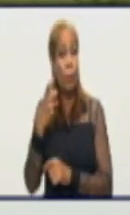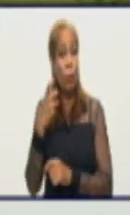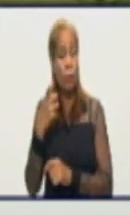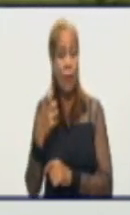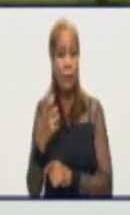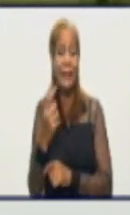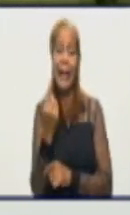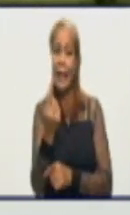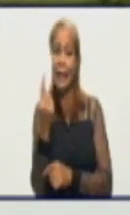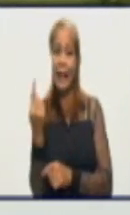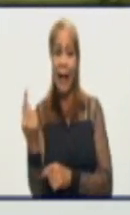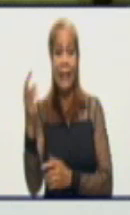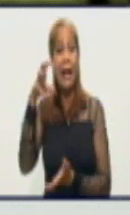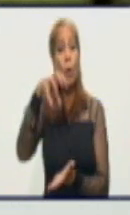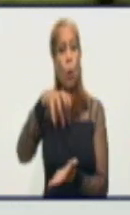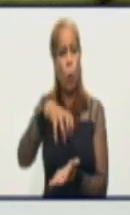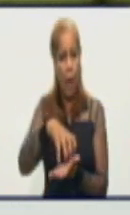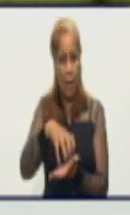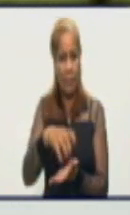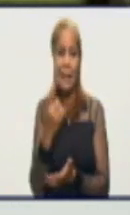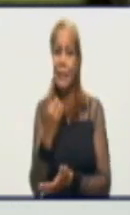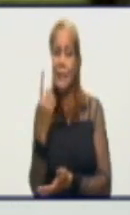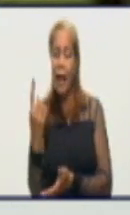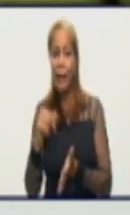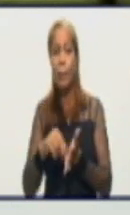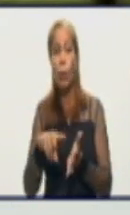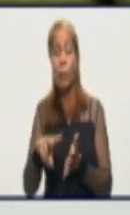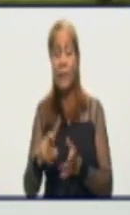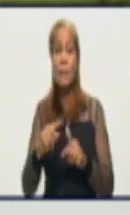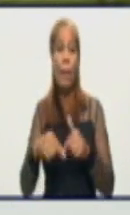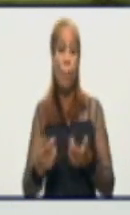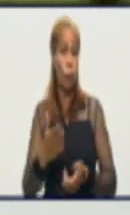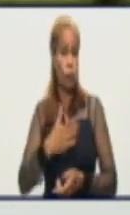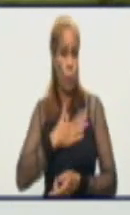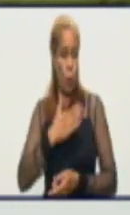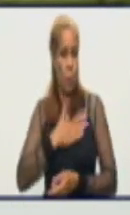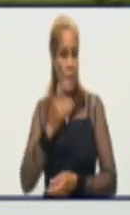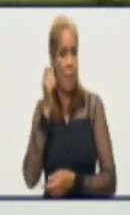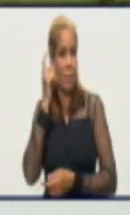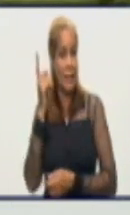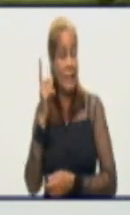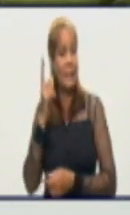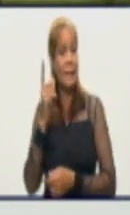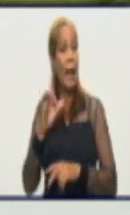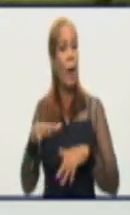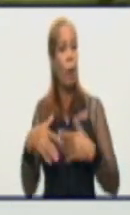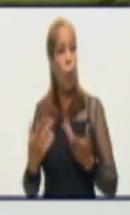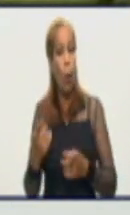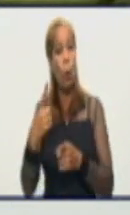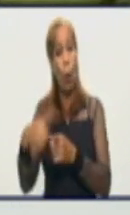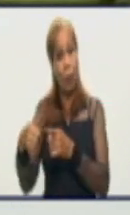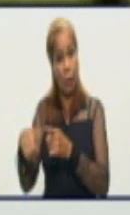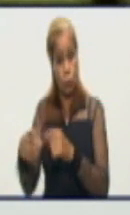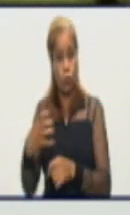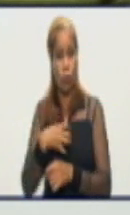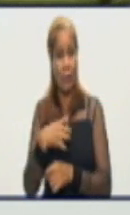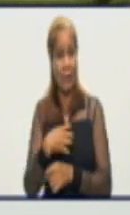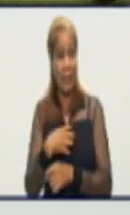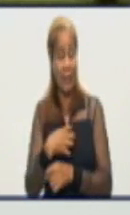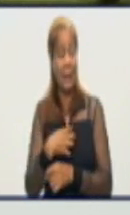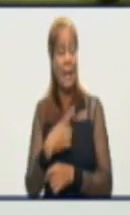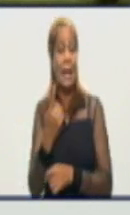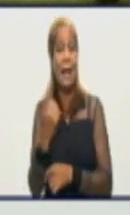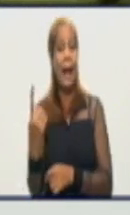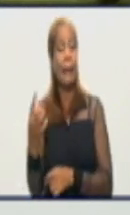cada localidad. Claro, con sus particularidades, con la propia experiencia, con los recursos que allí tienen determinados los municipios, porque todos los municipios no son